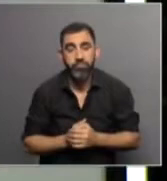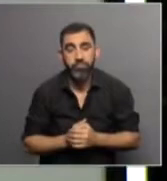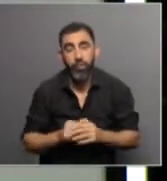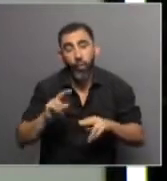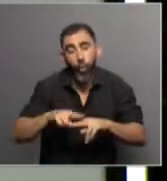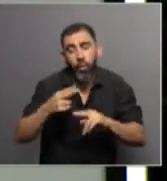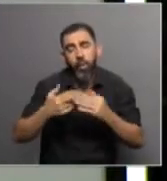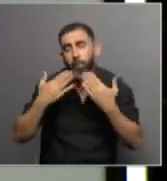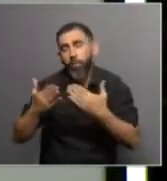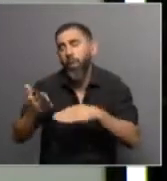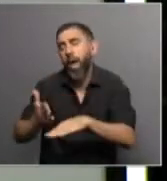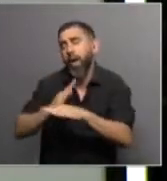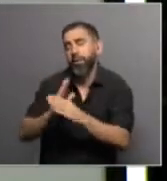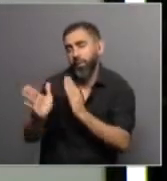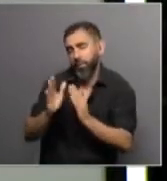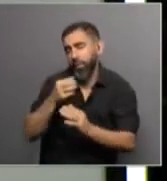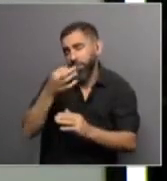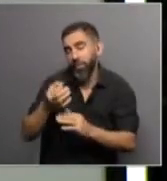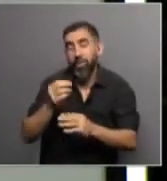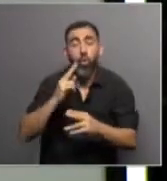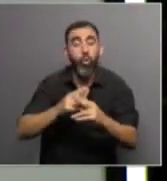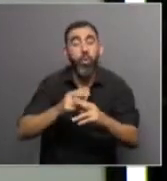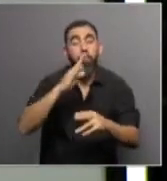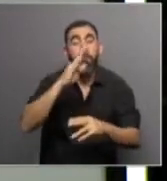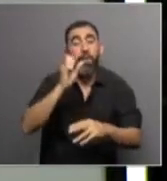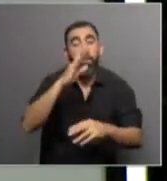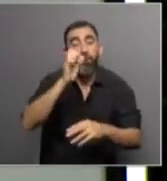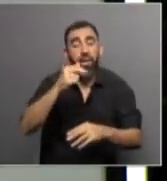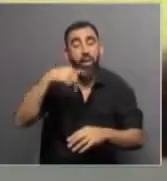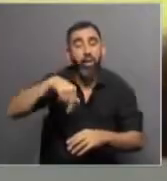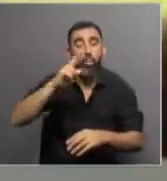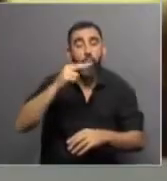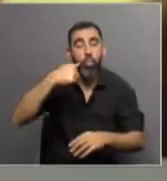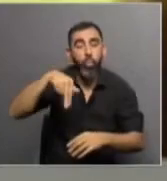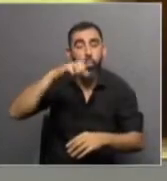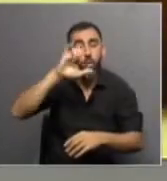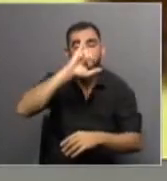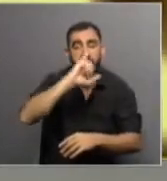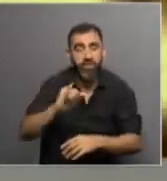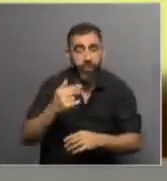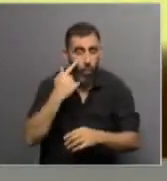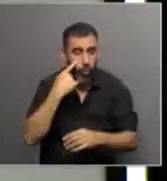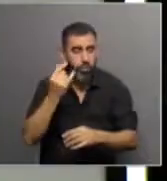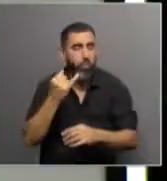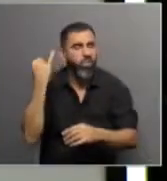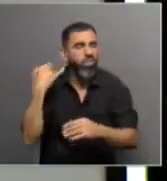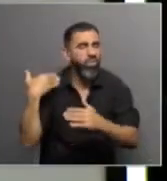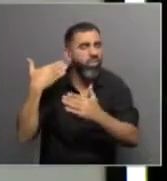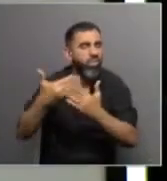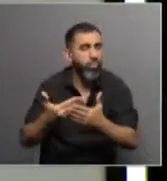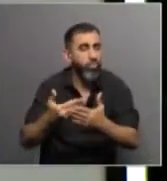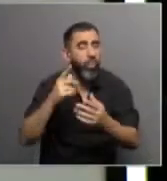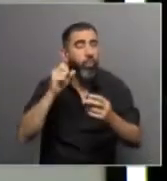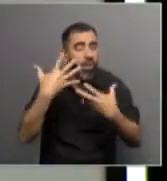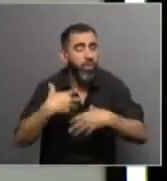particular hace unos días. Sí. El nombre de Pepe Núñez como localidad lo conocimos hace ya un tiempo porque está asociado a lo que fue una prospección